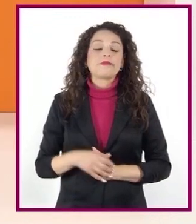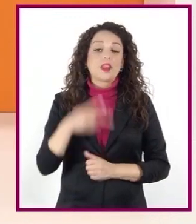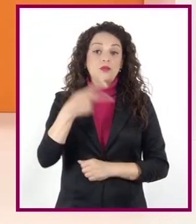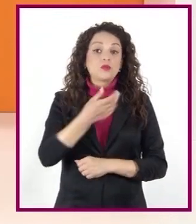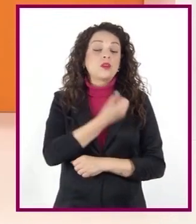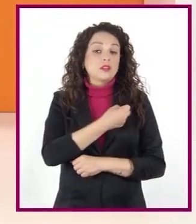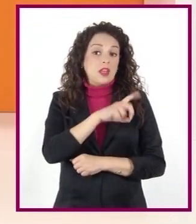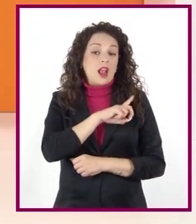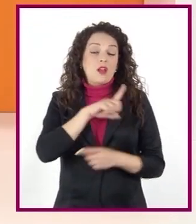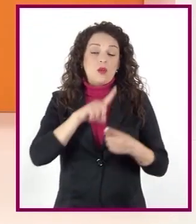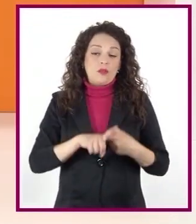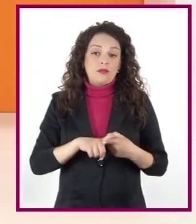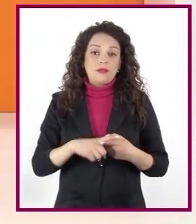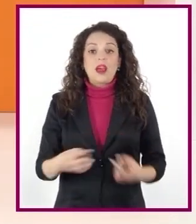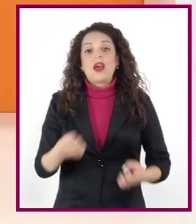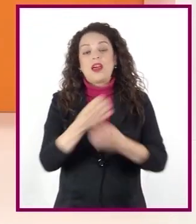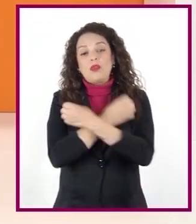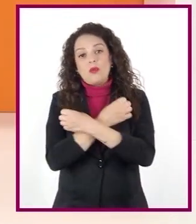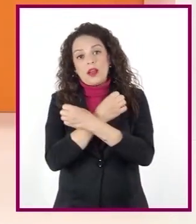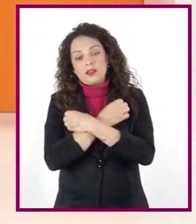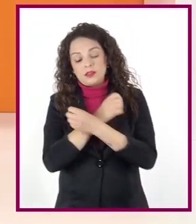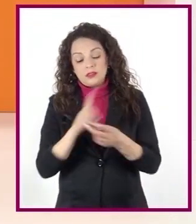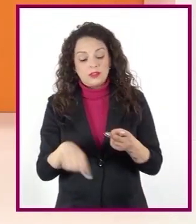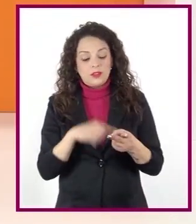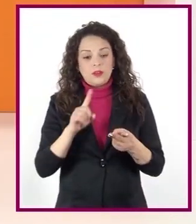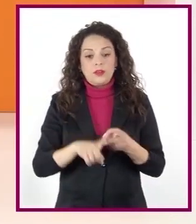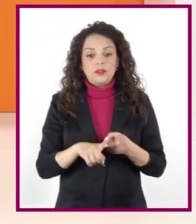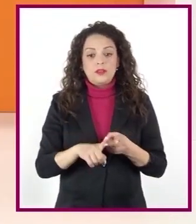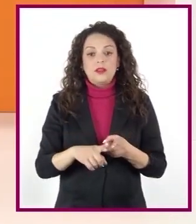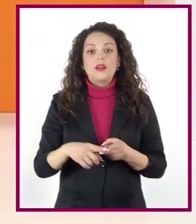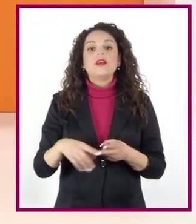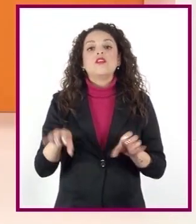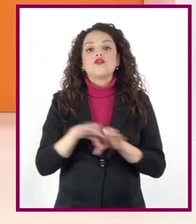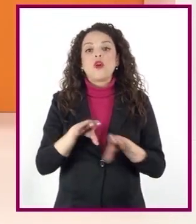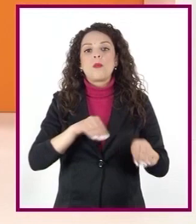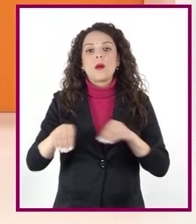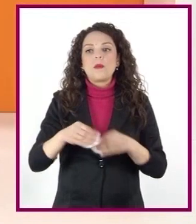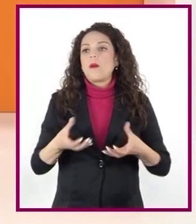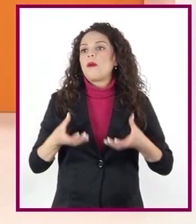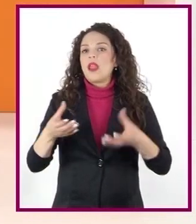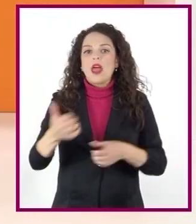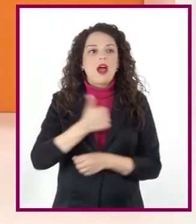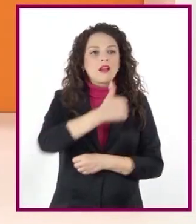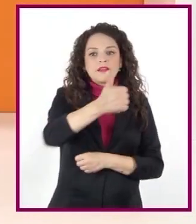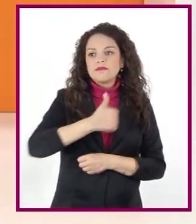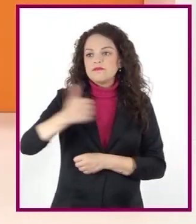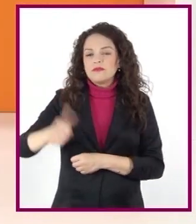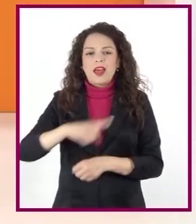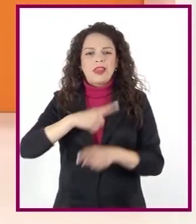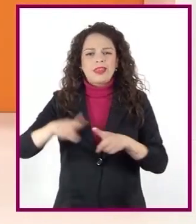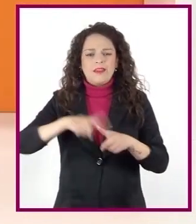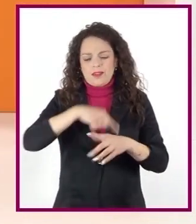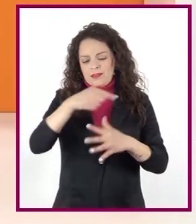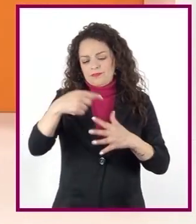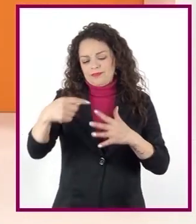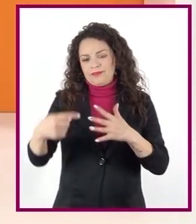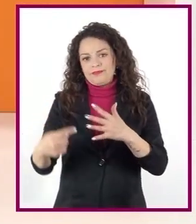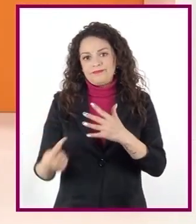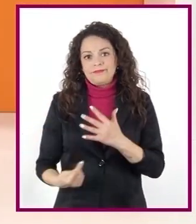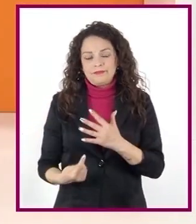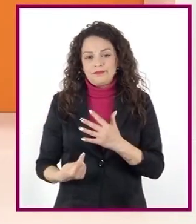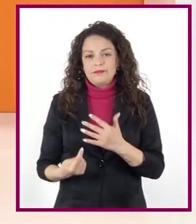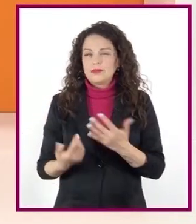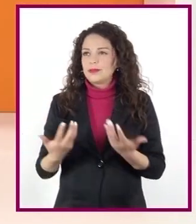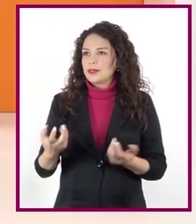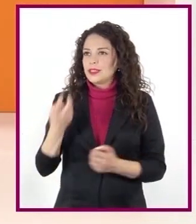salud, de educación institucional, de desplazamiento en las vialidades, entre otras. ¿Cómo